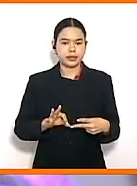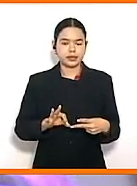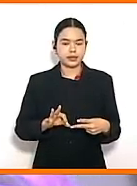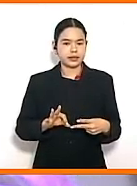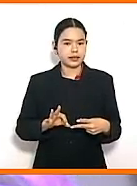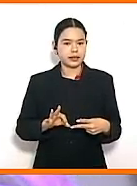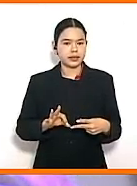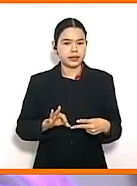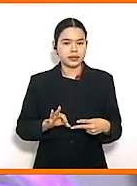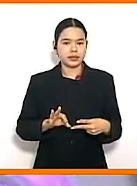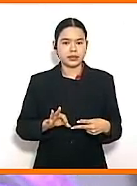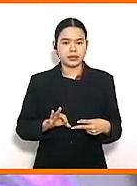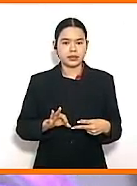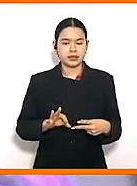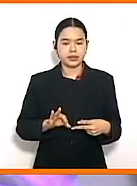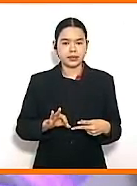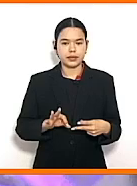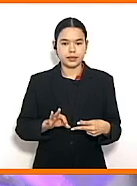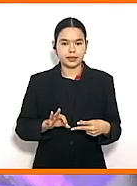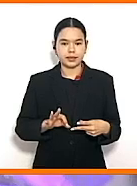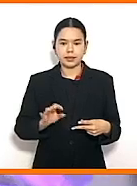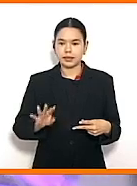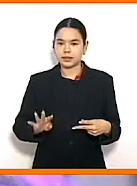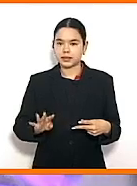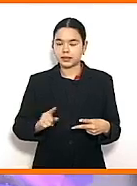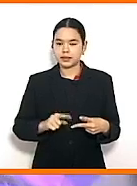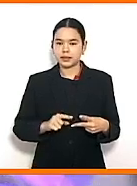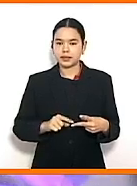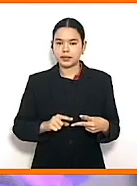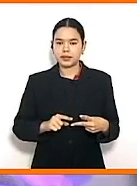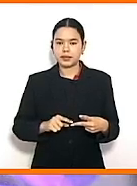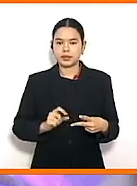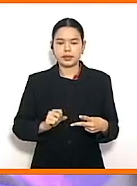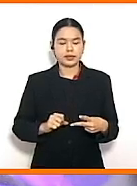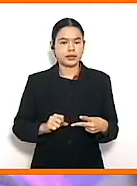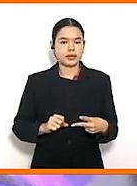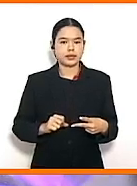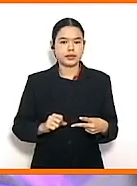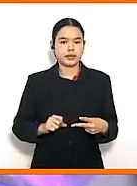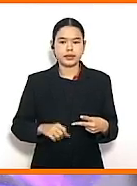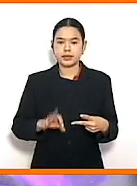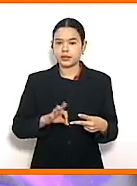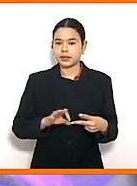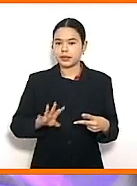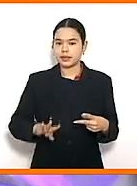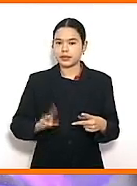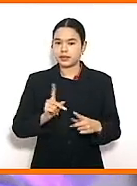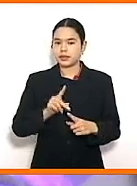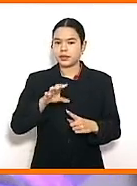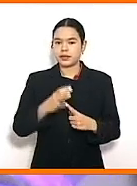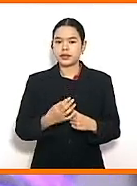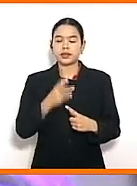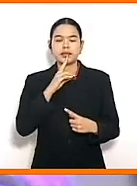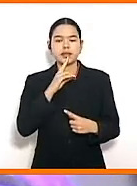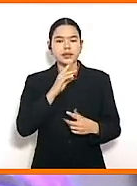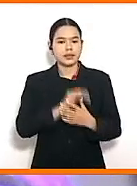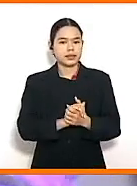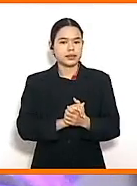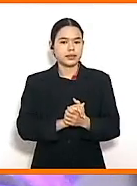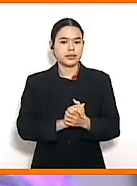porque ese segundo dígito es el 4. En su segunda posición, tu número ganador es el 94 con su